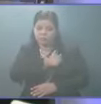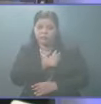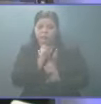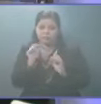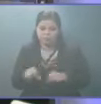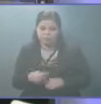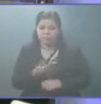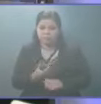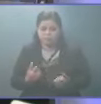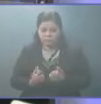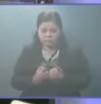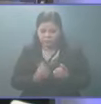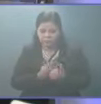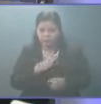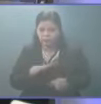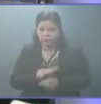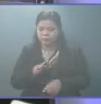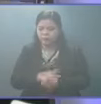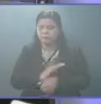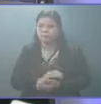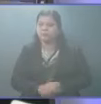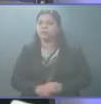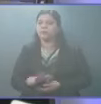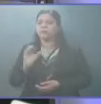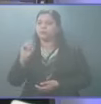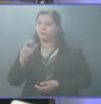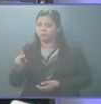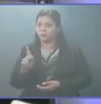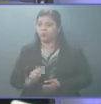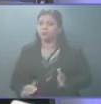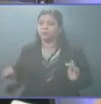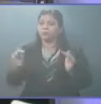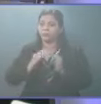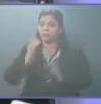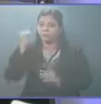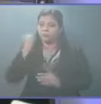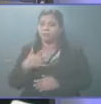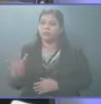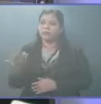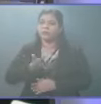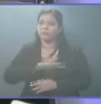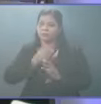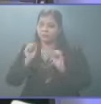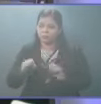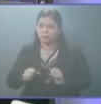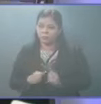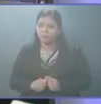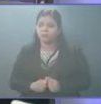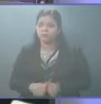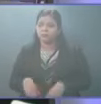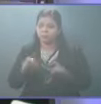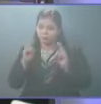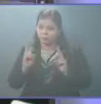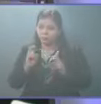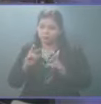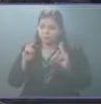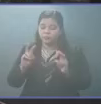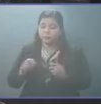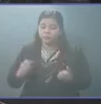que necesite. Sí, también es bien importante ese punto de lo espiritual,